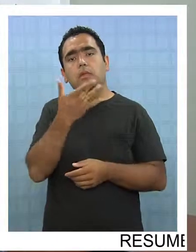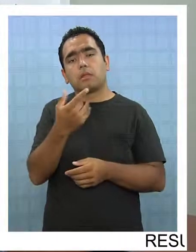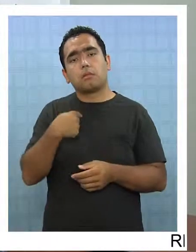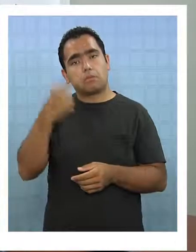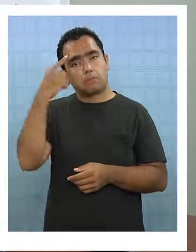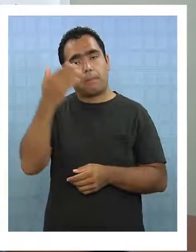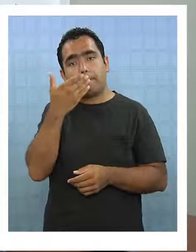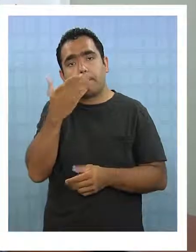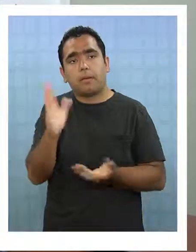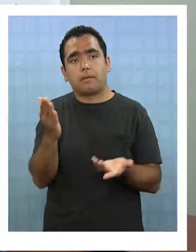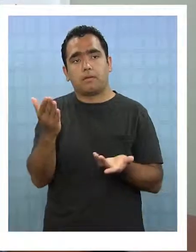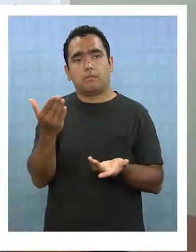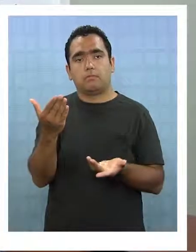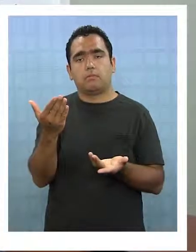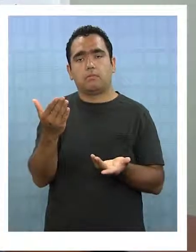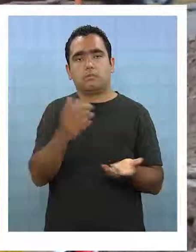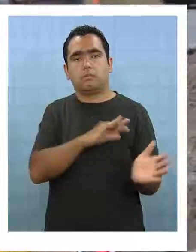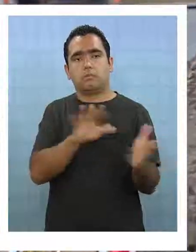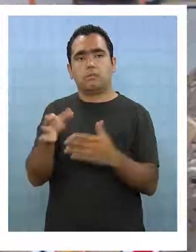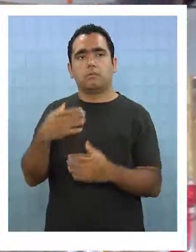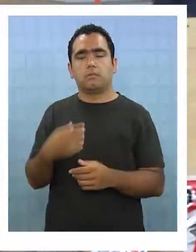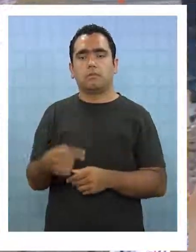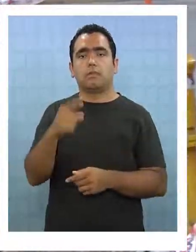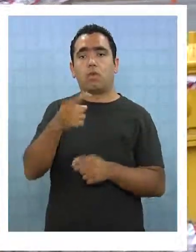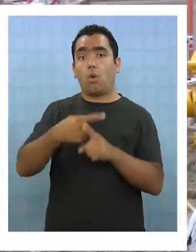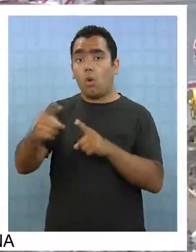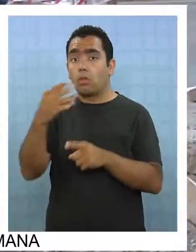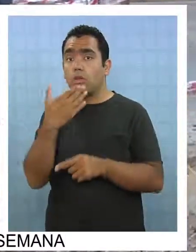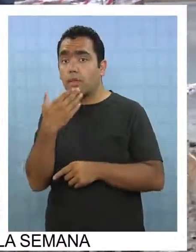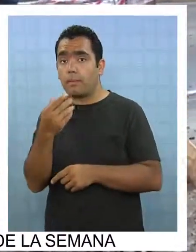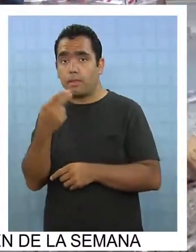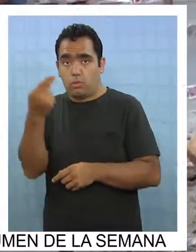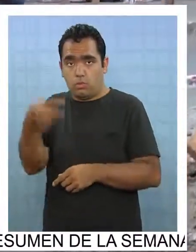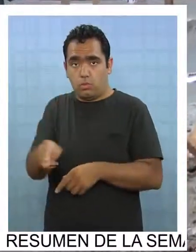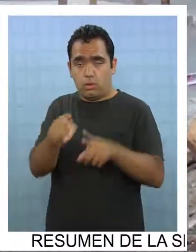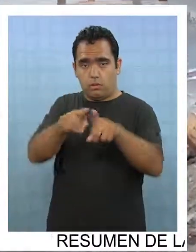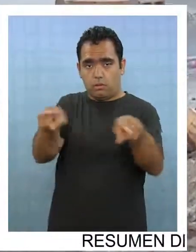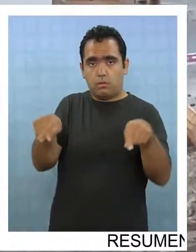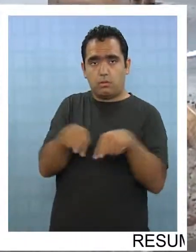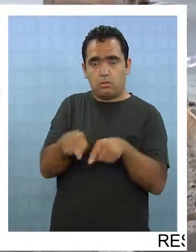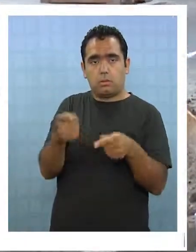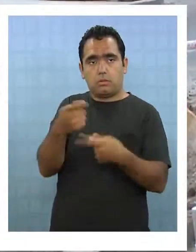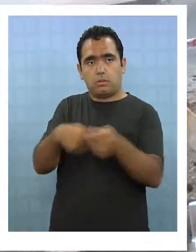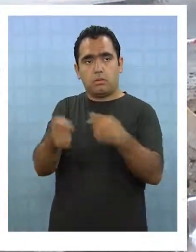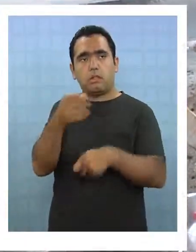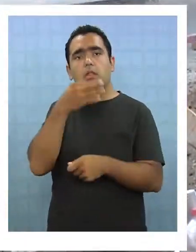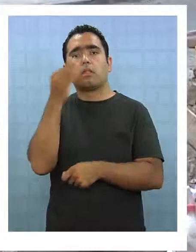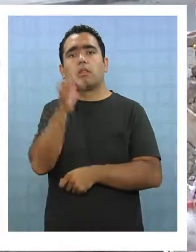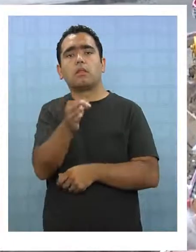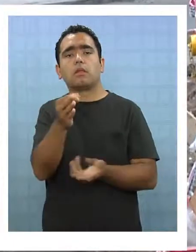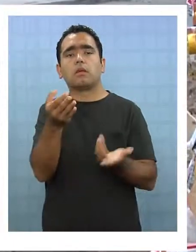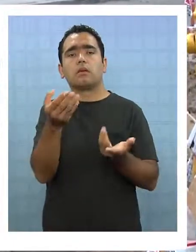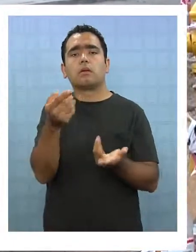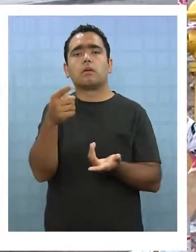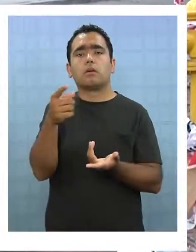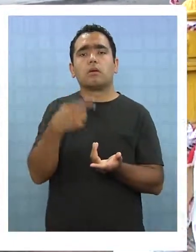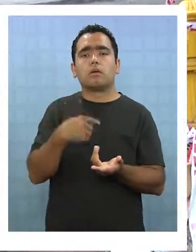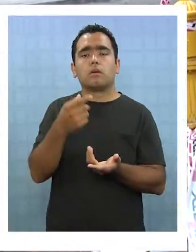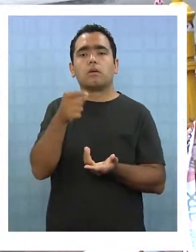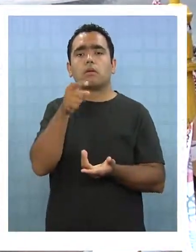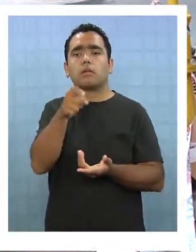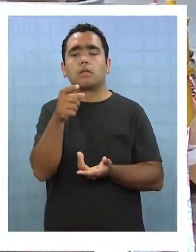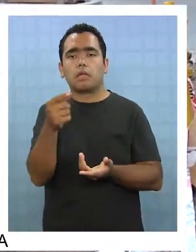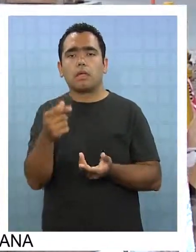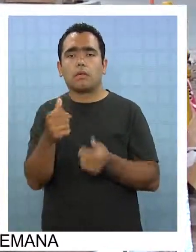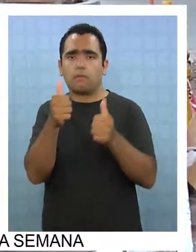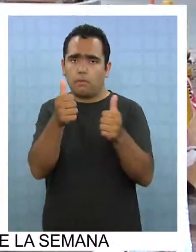lo mejor, lo más práctico para todos. Otro gerente de uno de los locales comerciales afectado dijo detrás de cámara que si